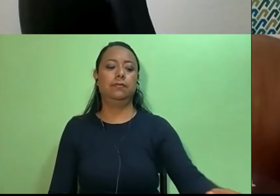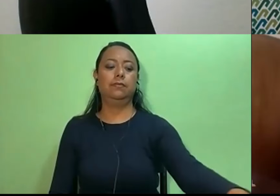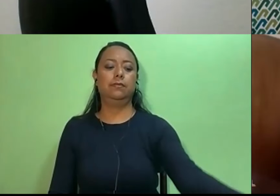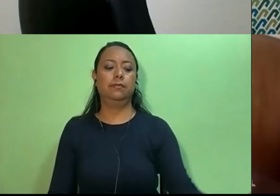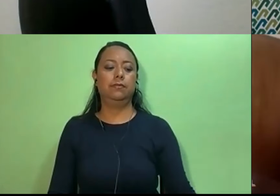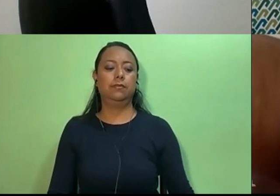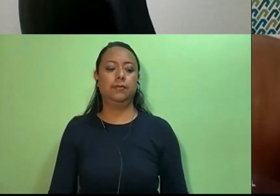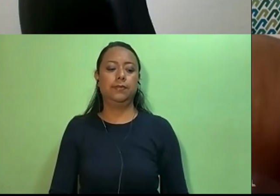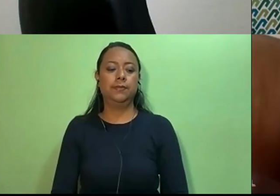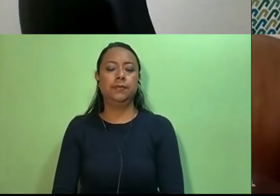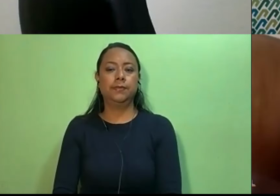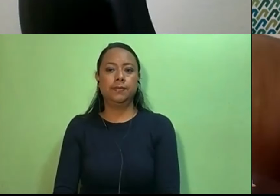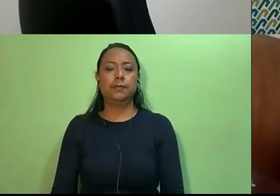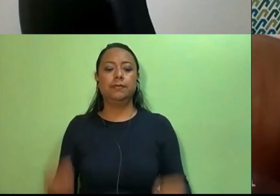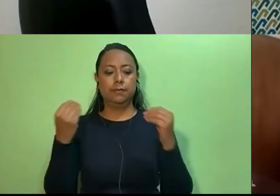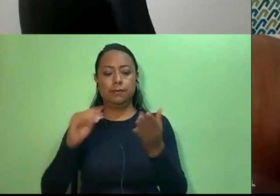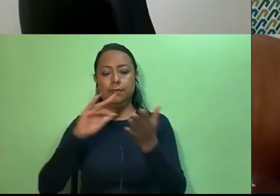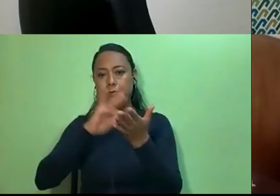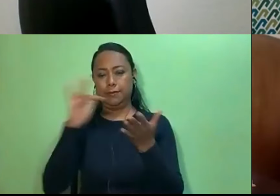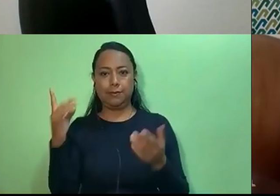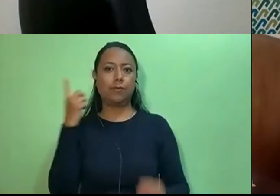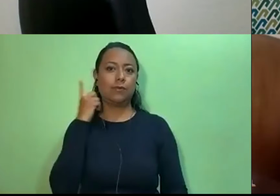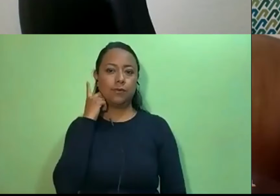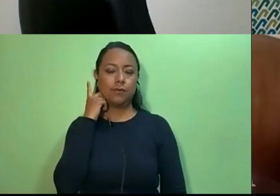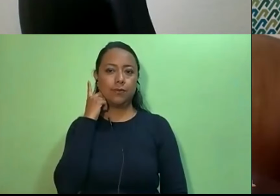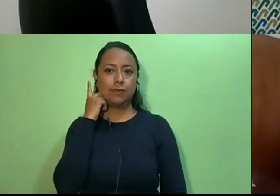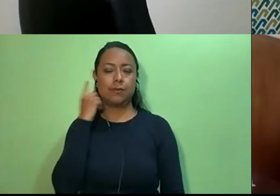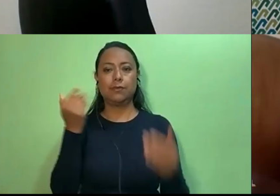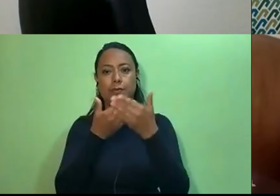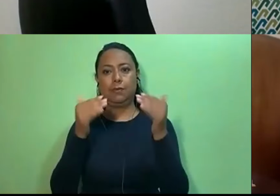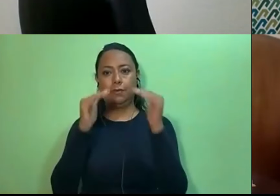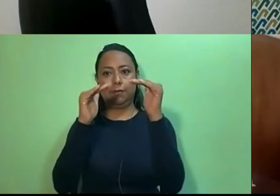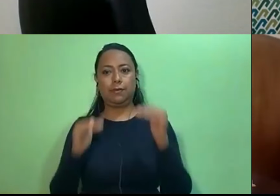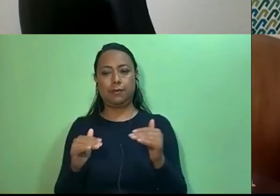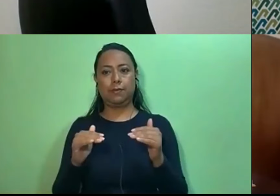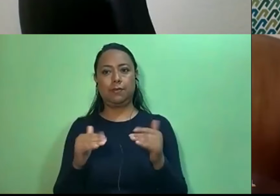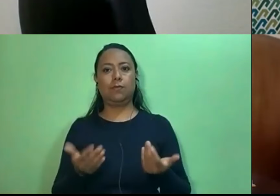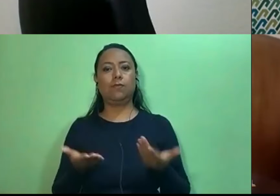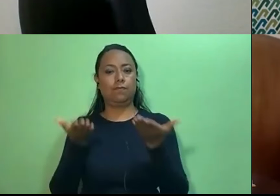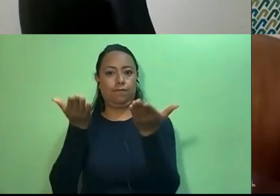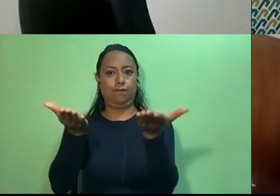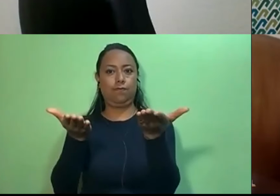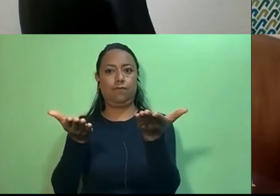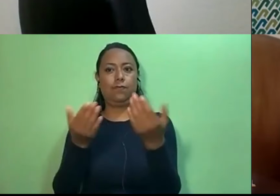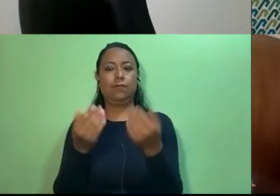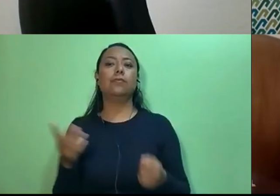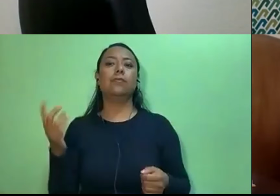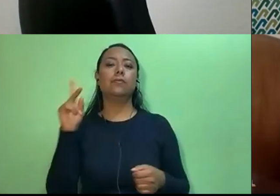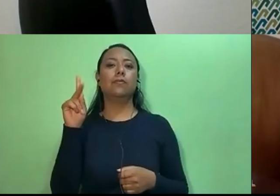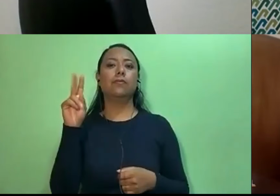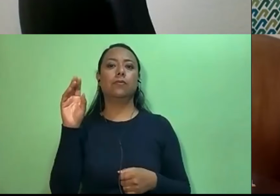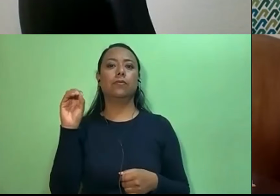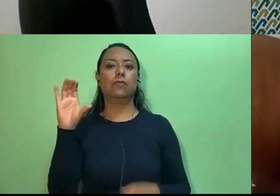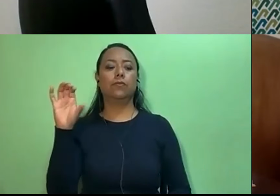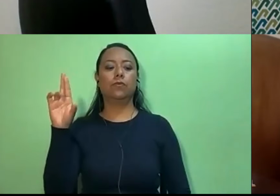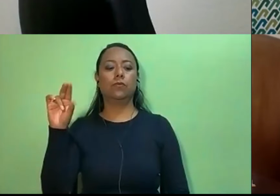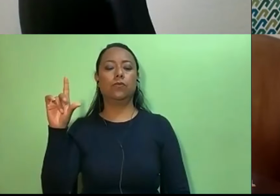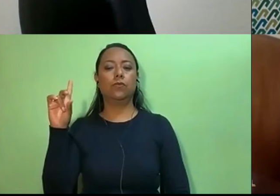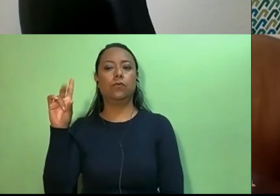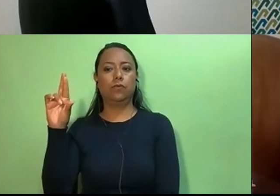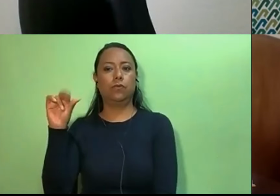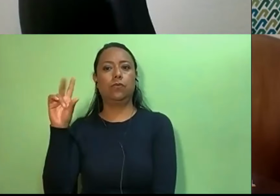Muchas gracias, diputado. Ahora me permito ceder el uso de la palabra al procurador fiscal para que